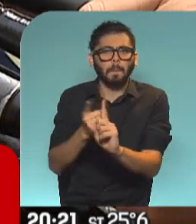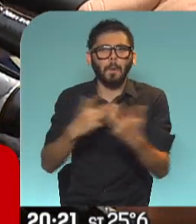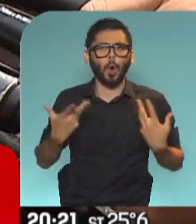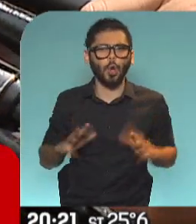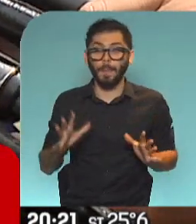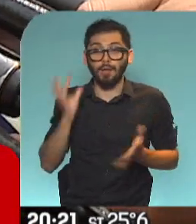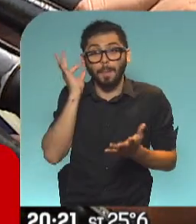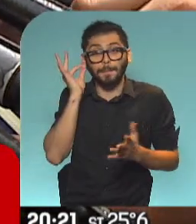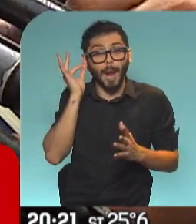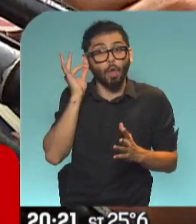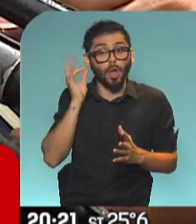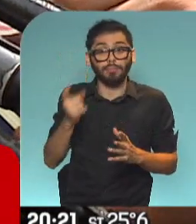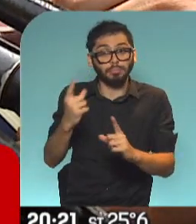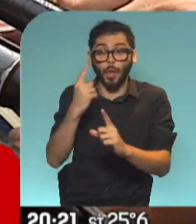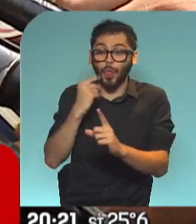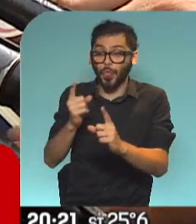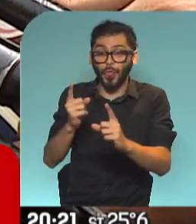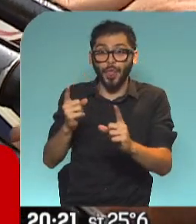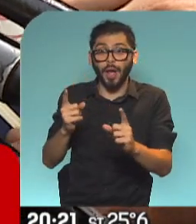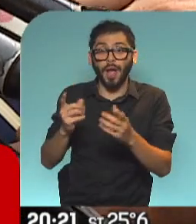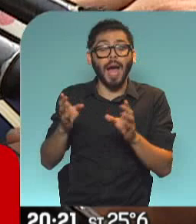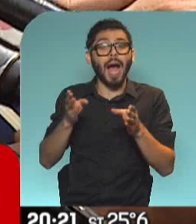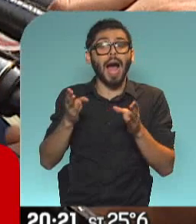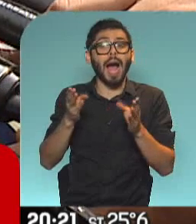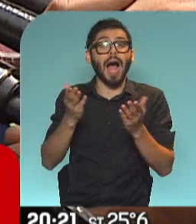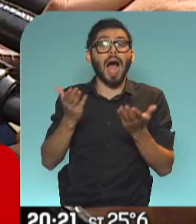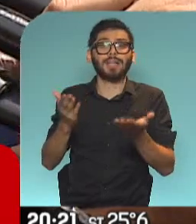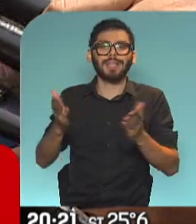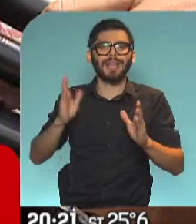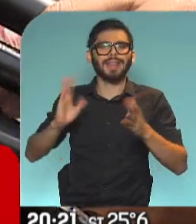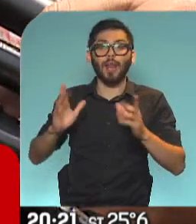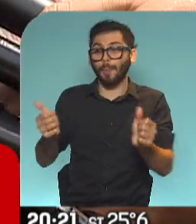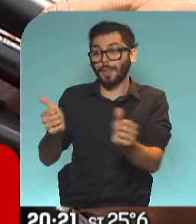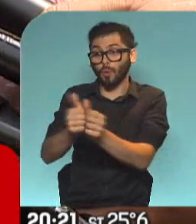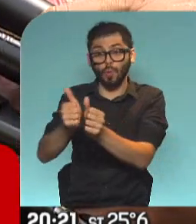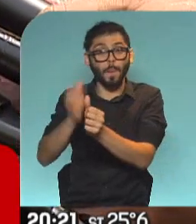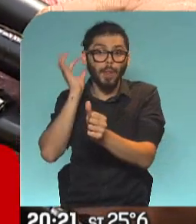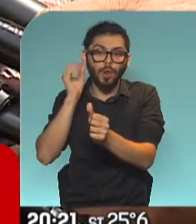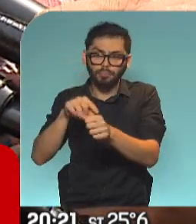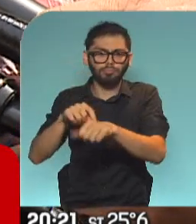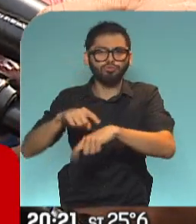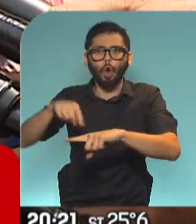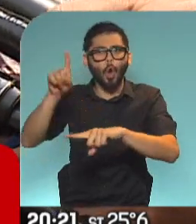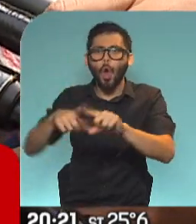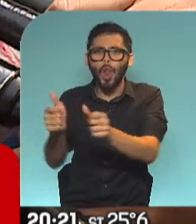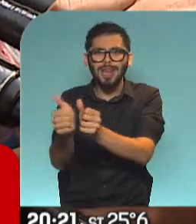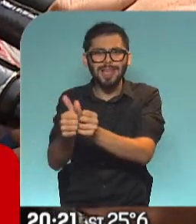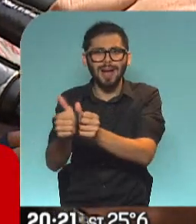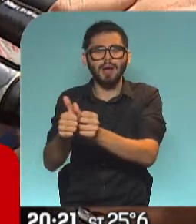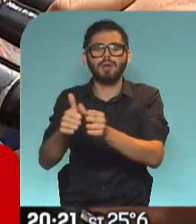Maradona, inclusive ese día todavía había asistentes terapéuticos que lo acompañaban a Maradona 24 horas y luego de